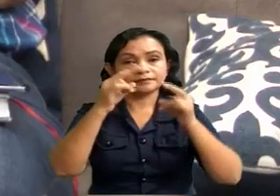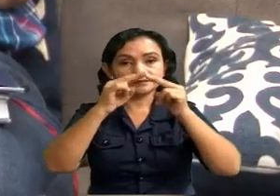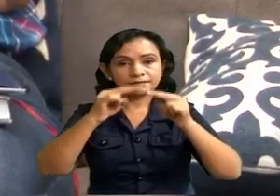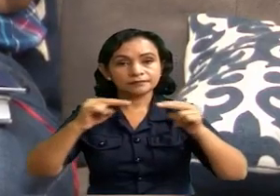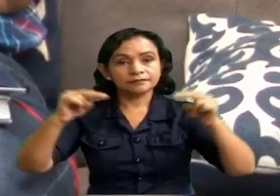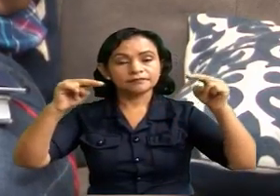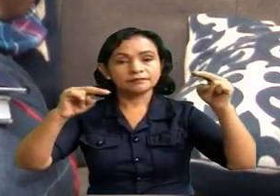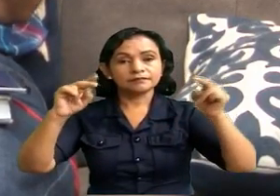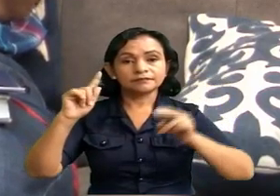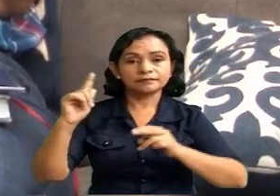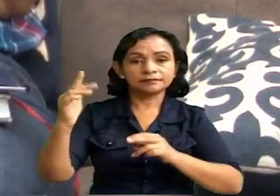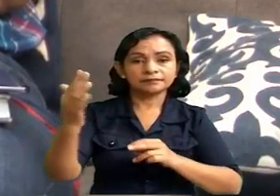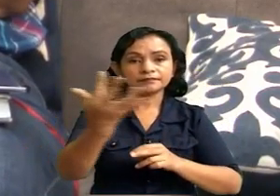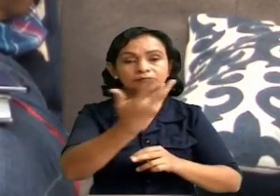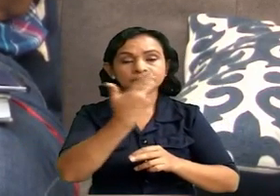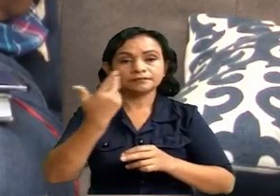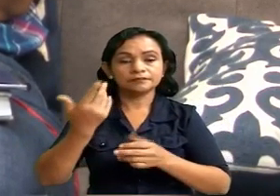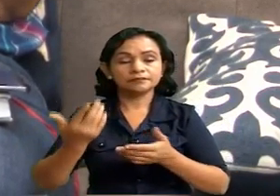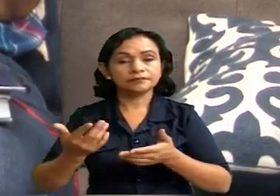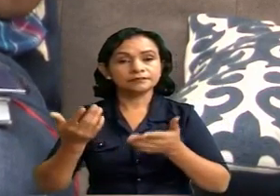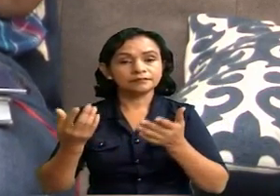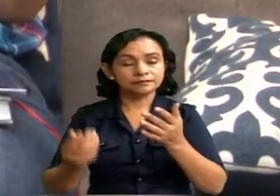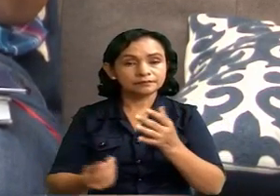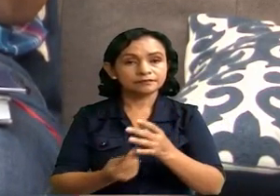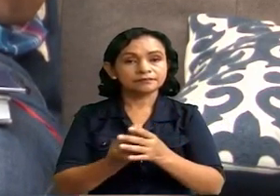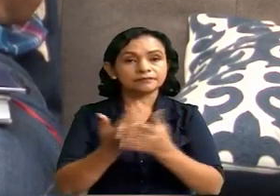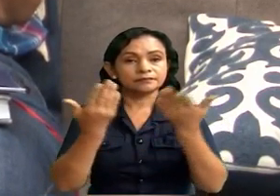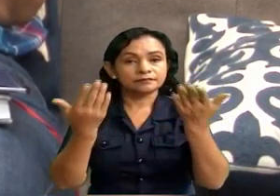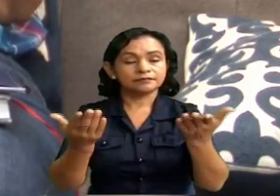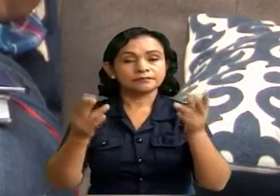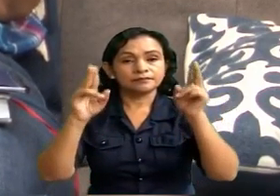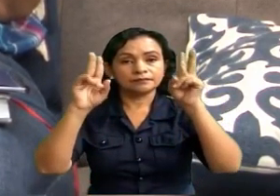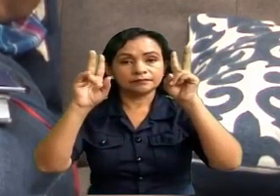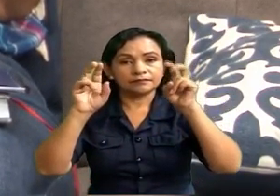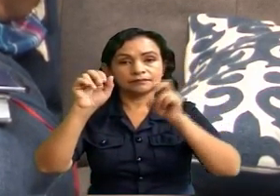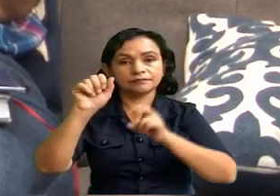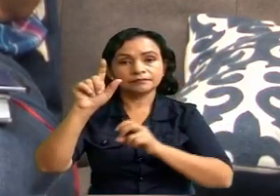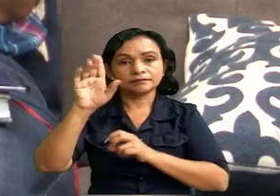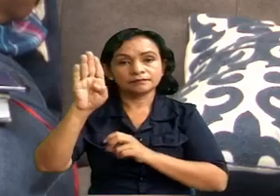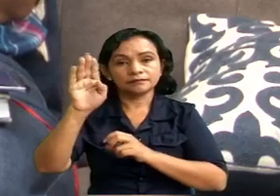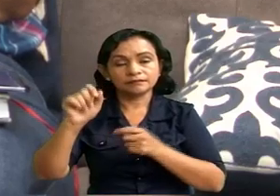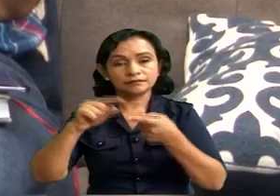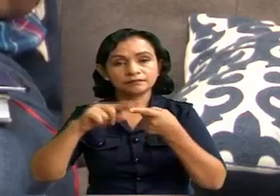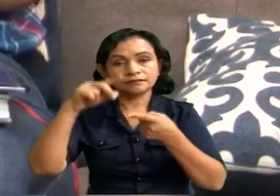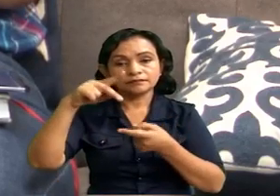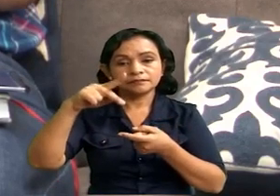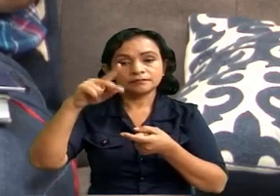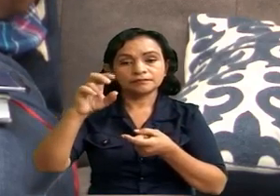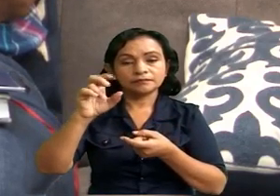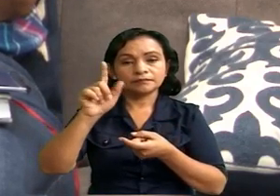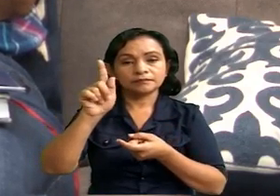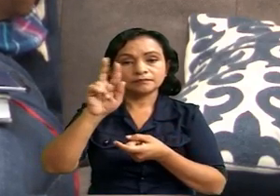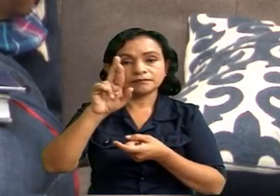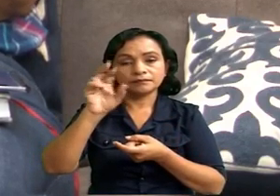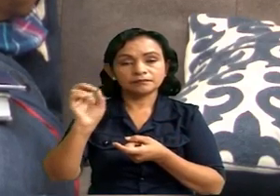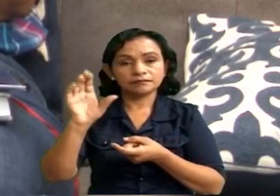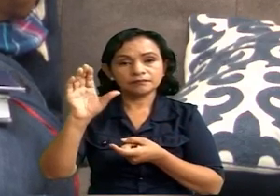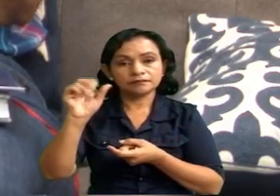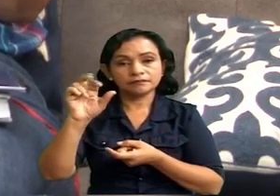todo eso fue por la integración, por el tema del ALBA, el tema de Petrocaribe. Los